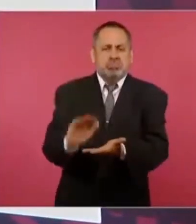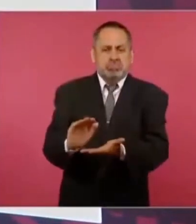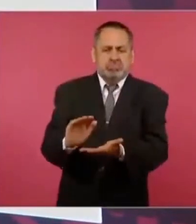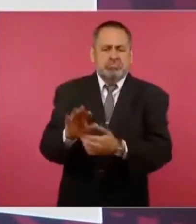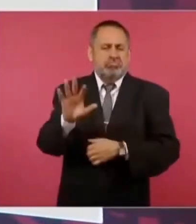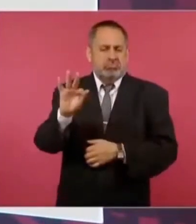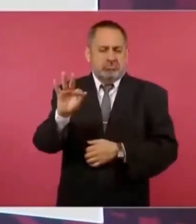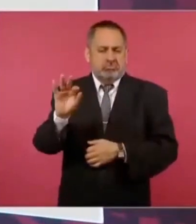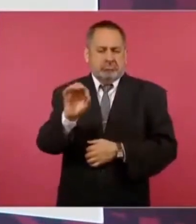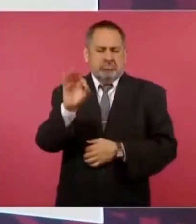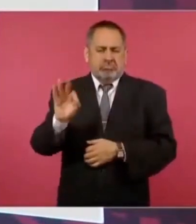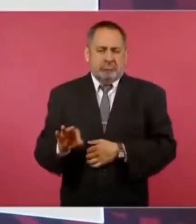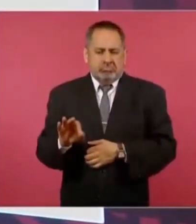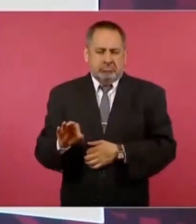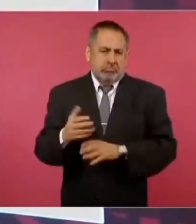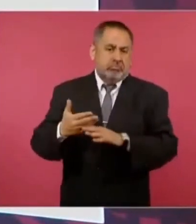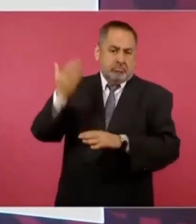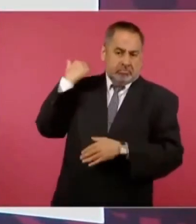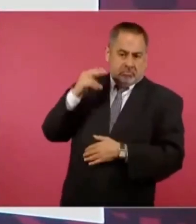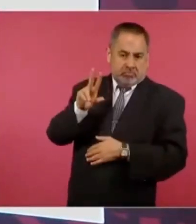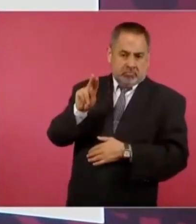40%.